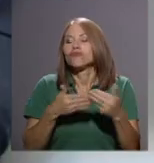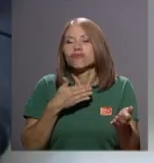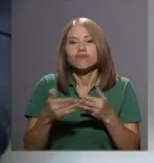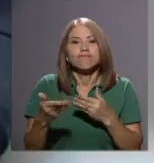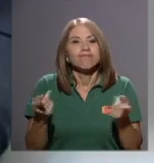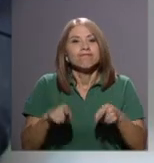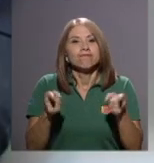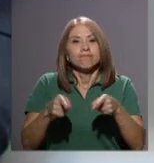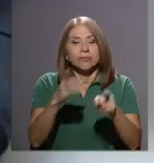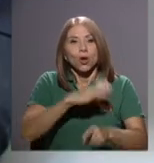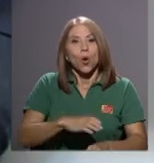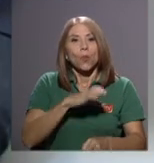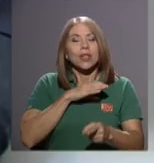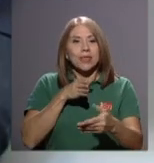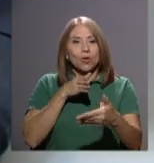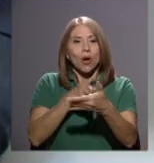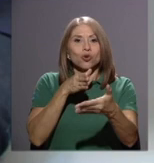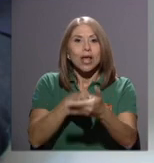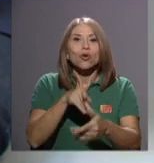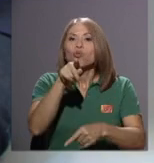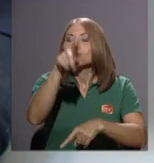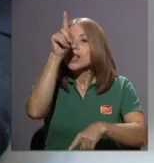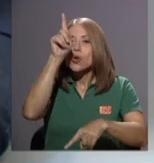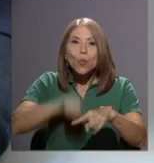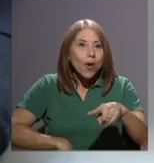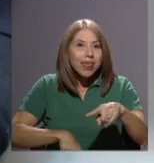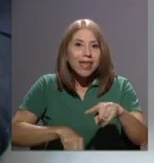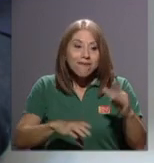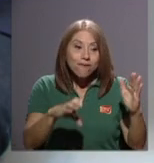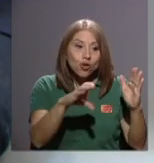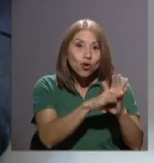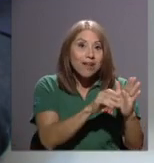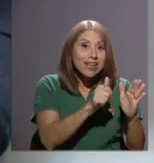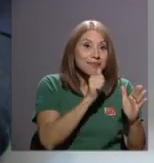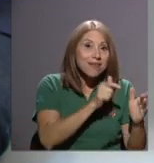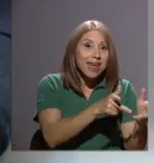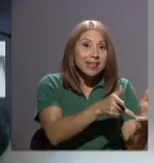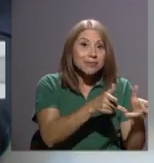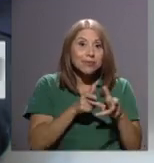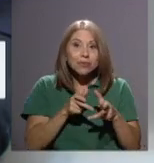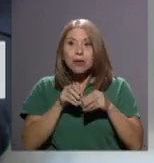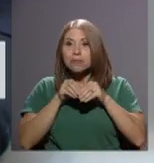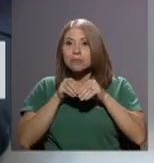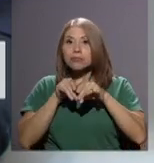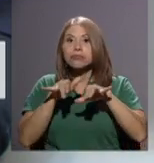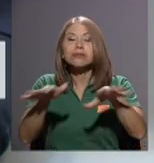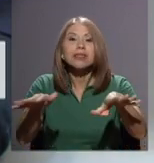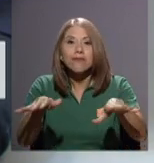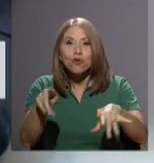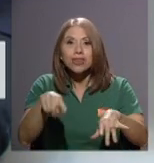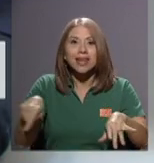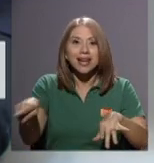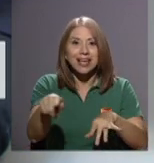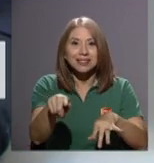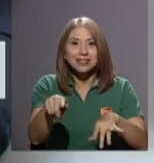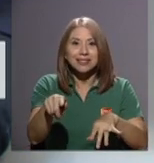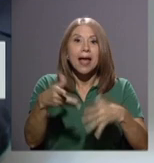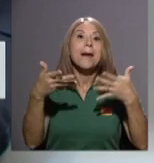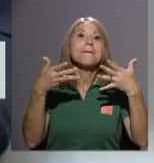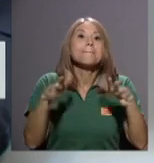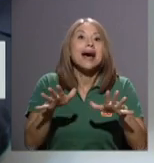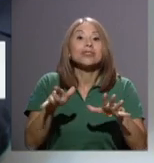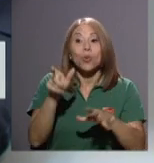acosador, usted no puede tomar fotografías privadas y difundirlas, más cuando ni difuminan el avatar,